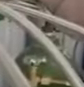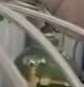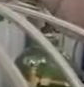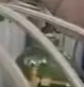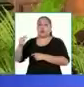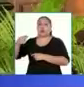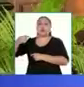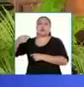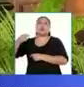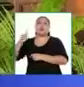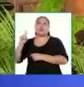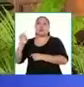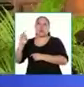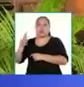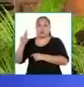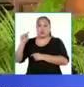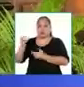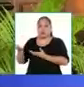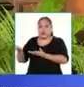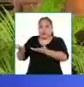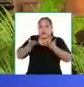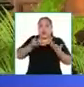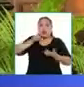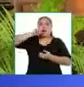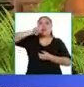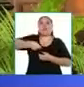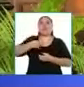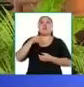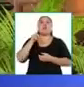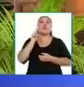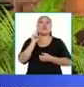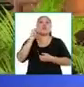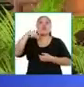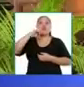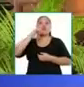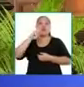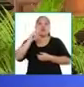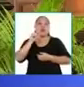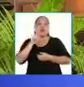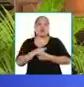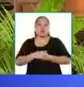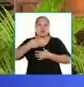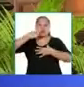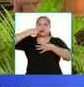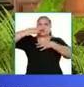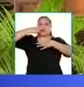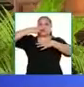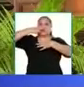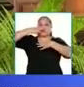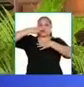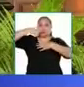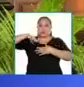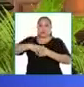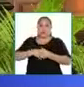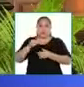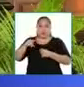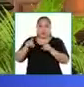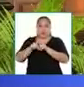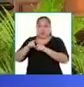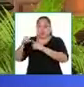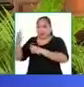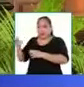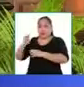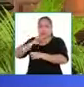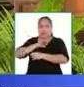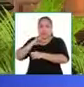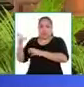dramática situación de escasez de oxígeno que está padeciendo el Perú, y en particular la región Piura, la iglesia, que ya